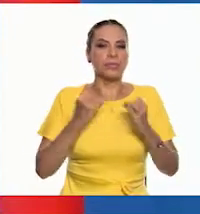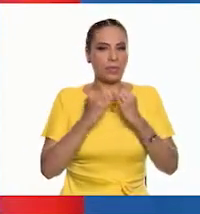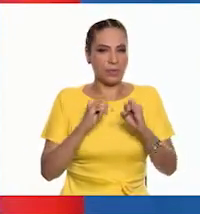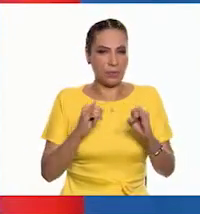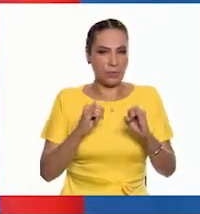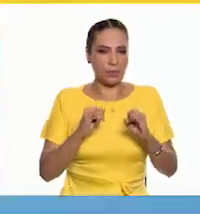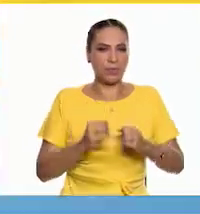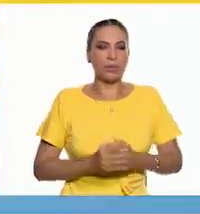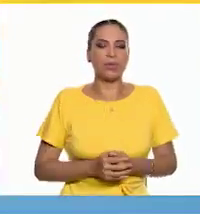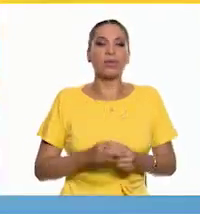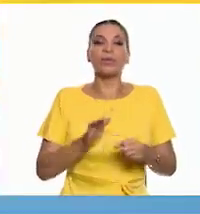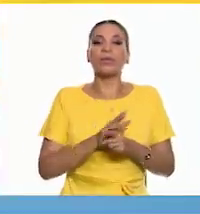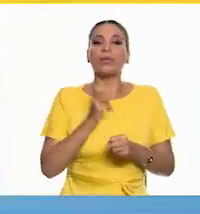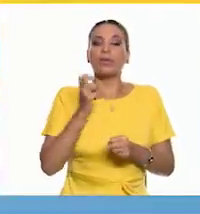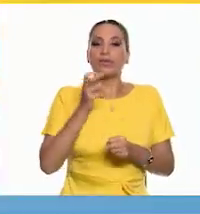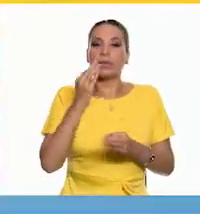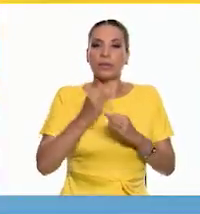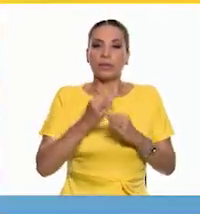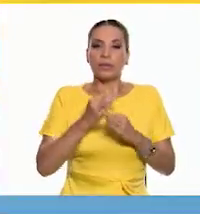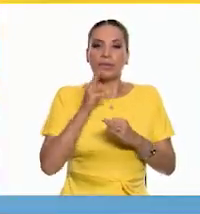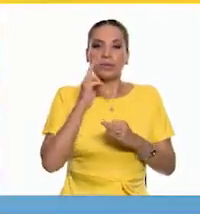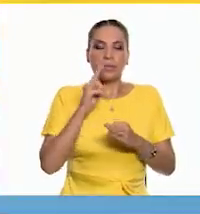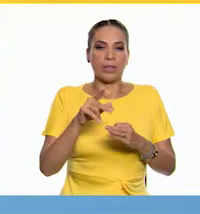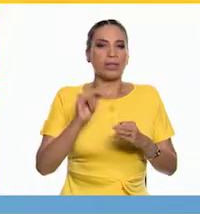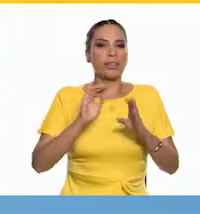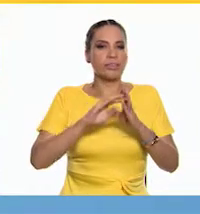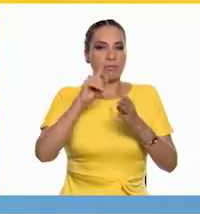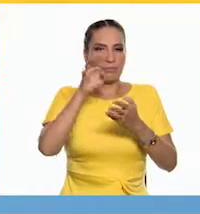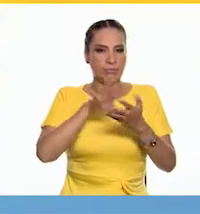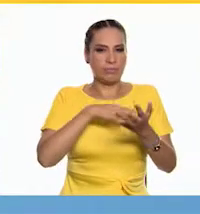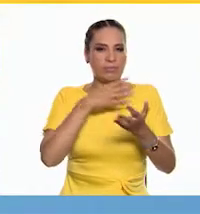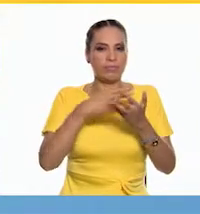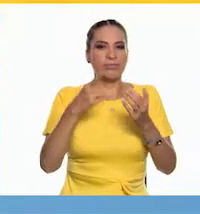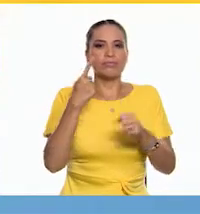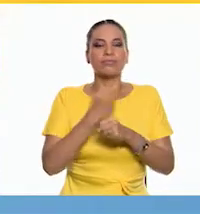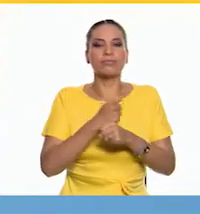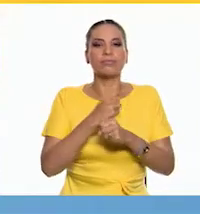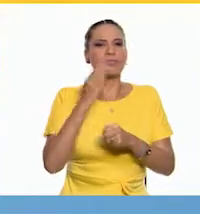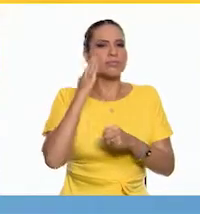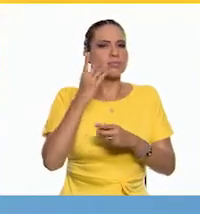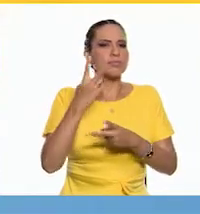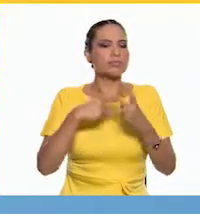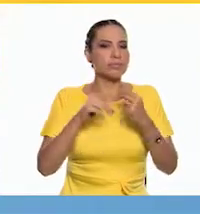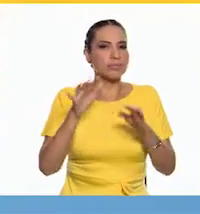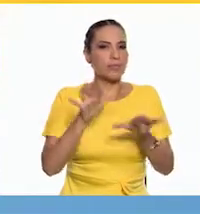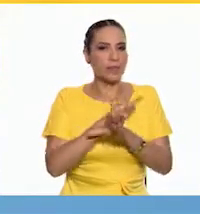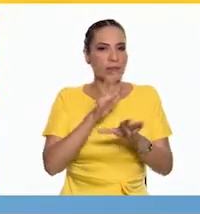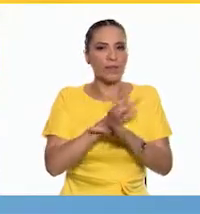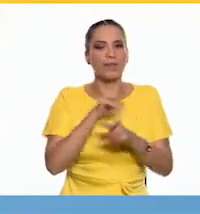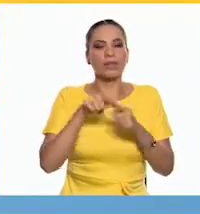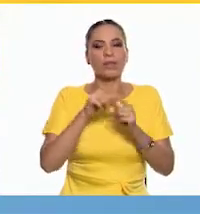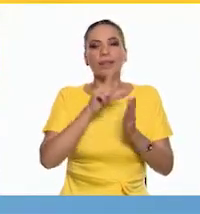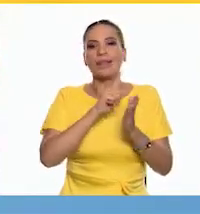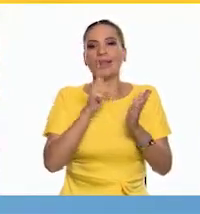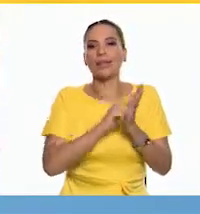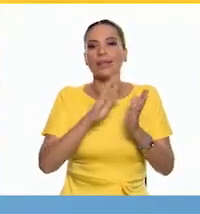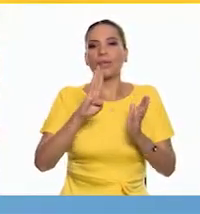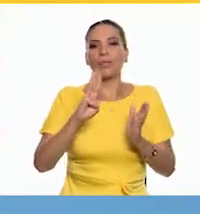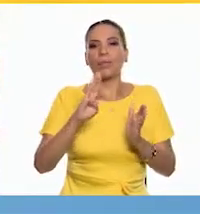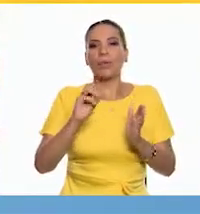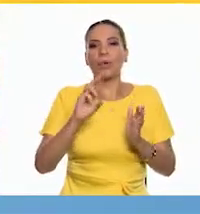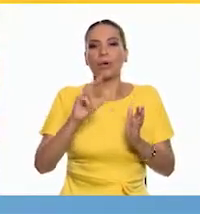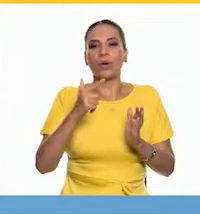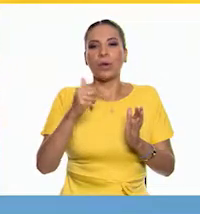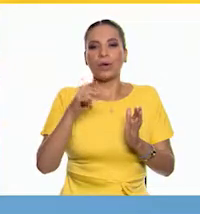independencia. Entonces, es momento de pegar en nuestro organizador como primera causa interna las reformas borbónicas. ¿Te